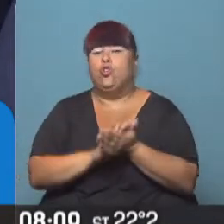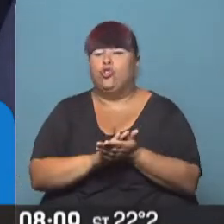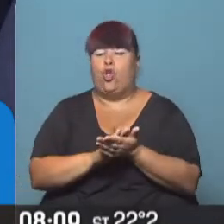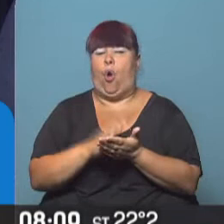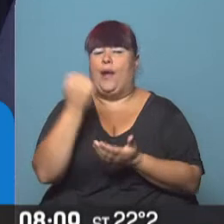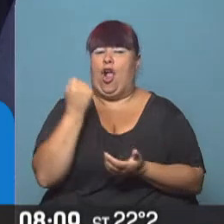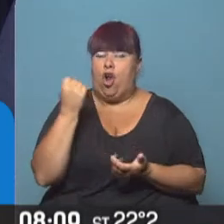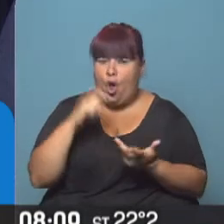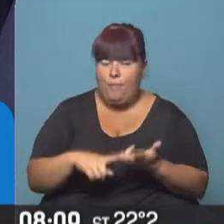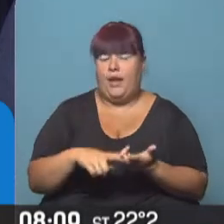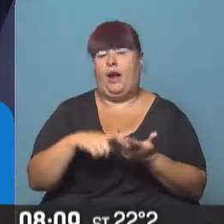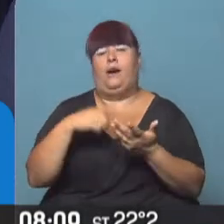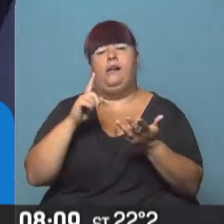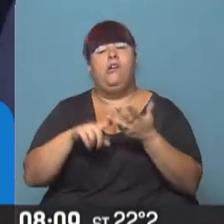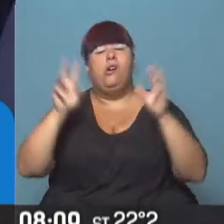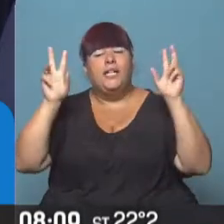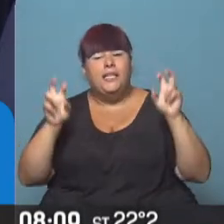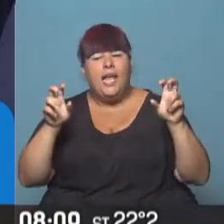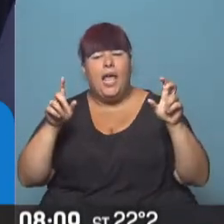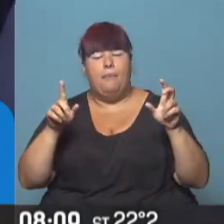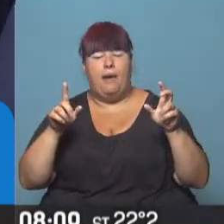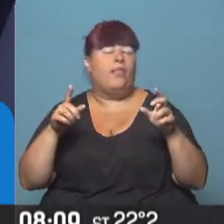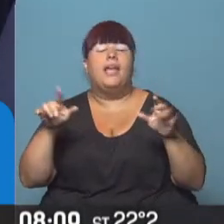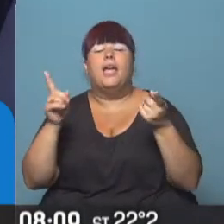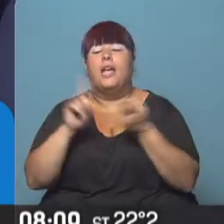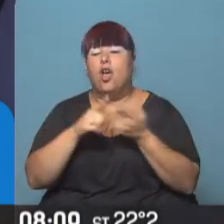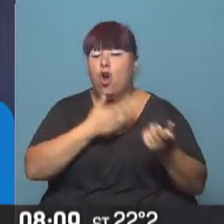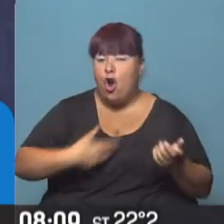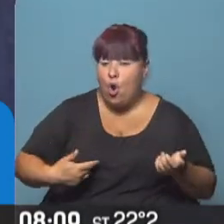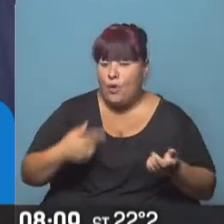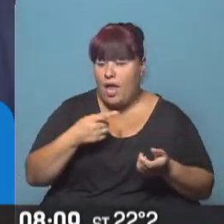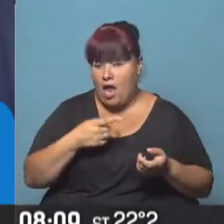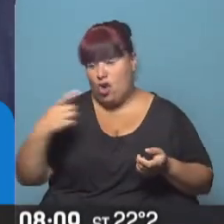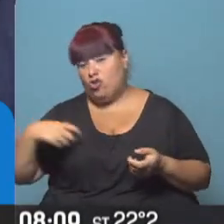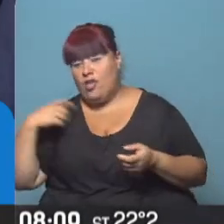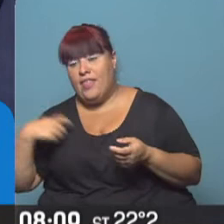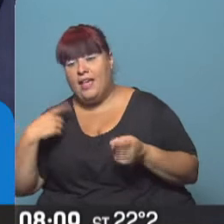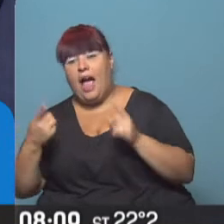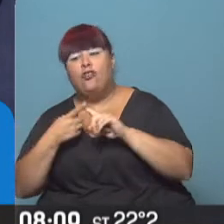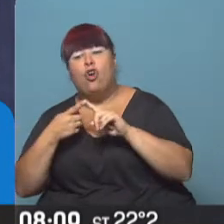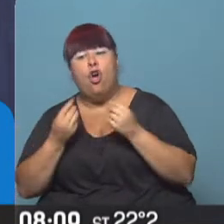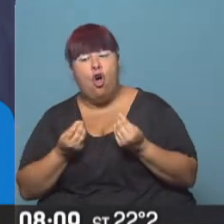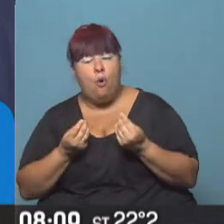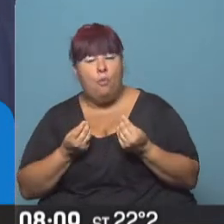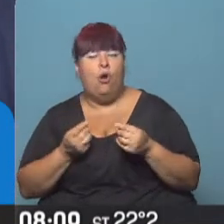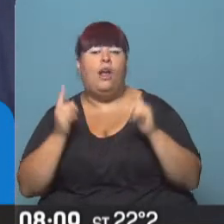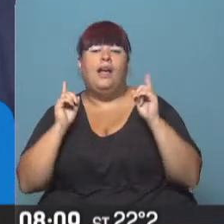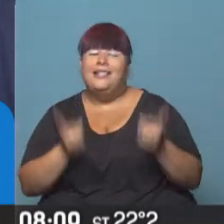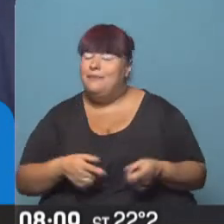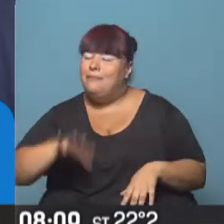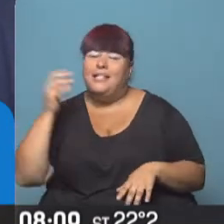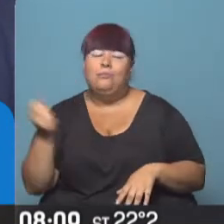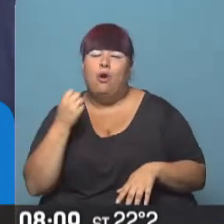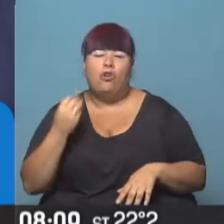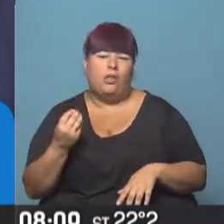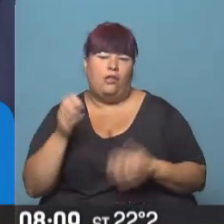trazado económico, de la cuestión de la relación gobierno-sindicatos y